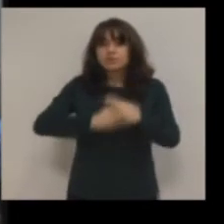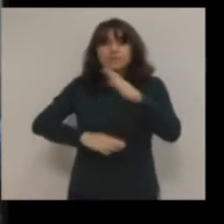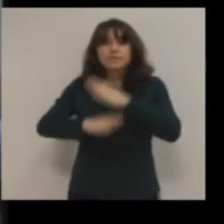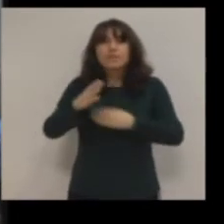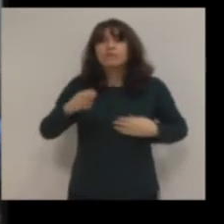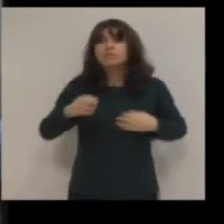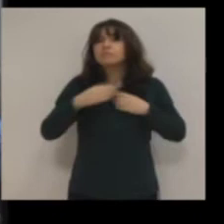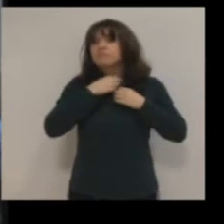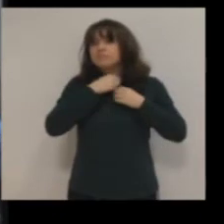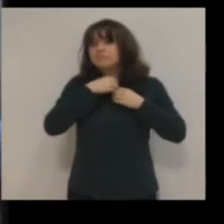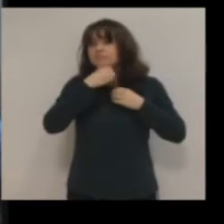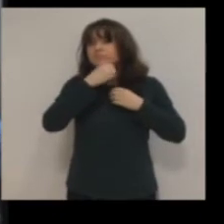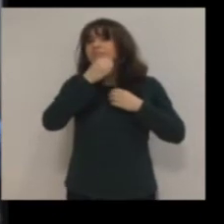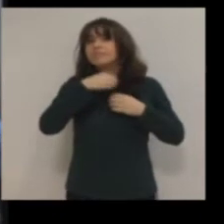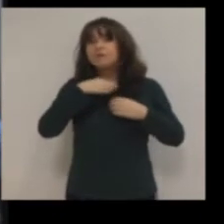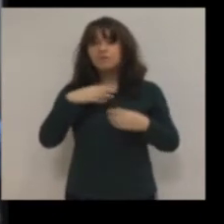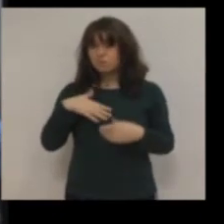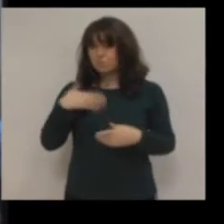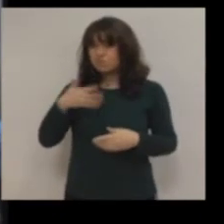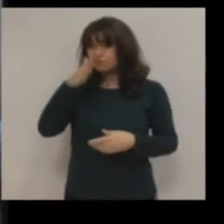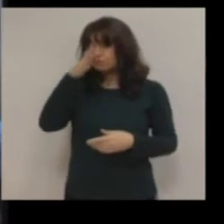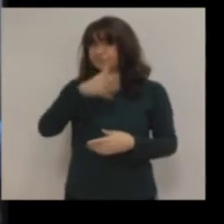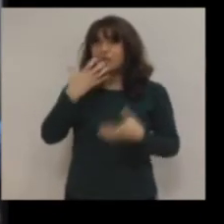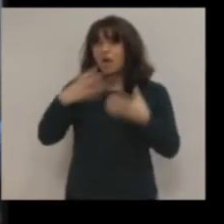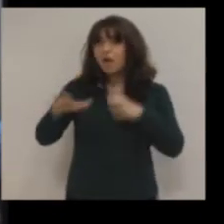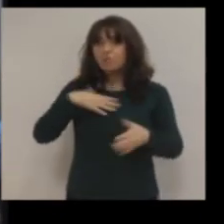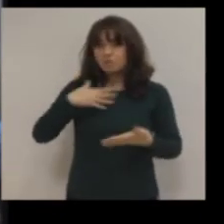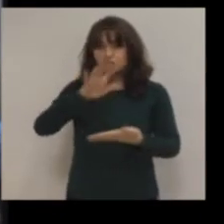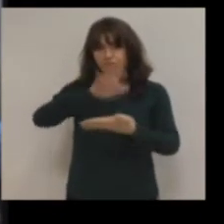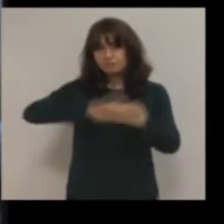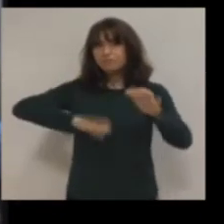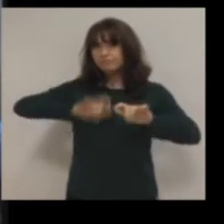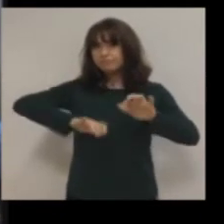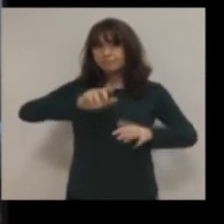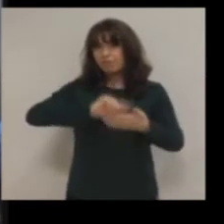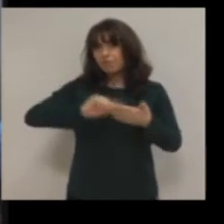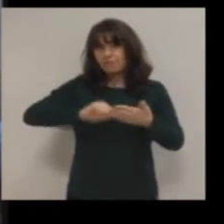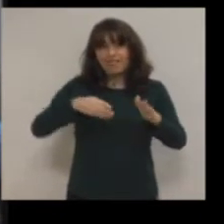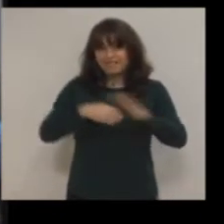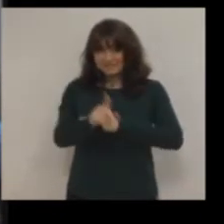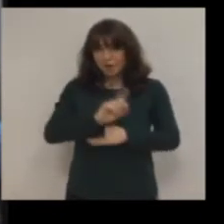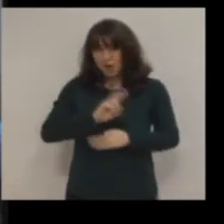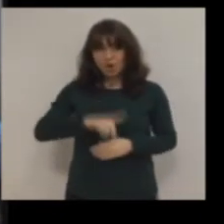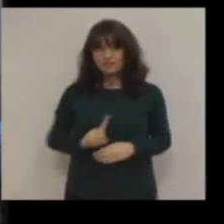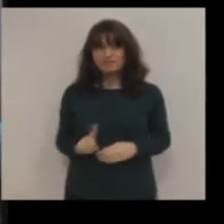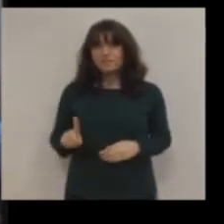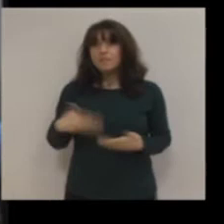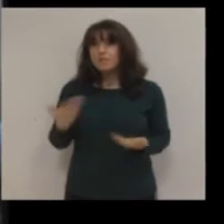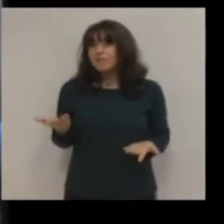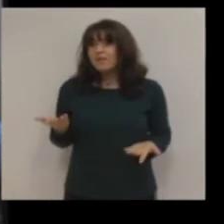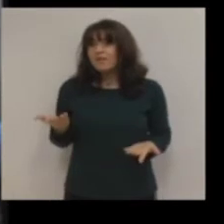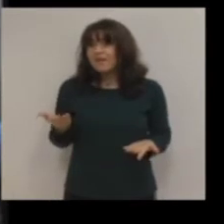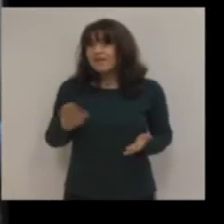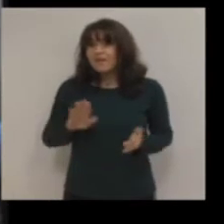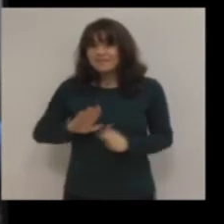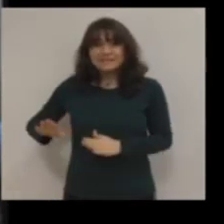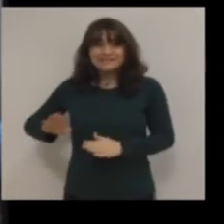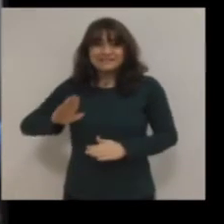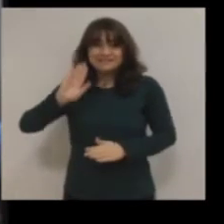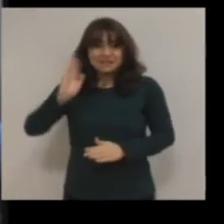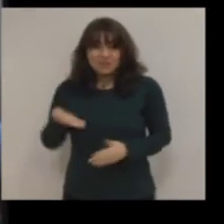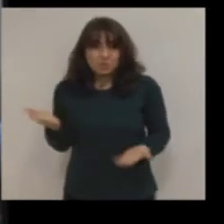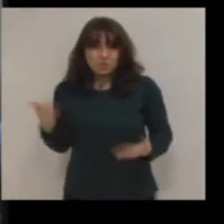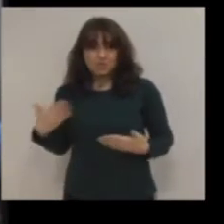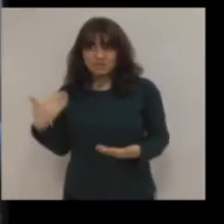establecer la queja a través de un formulario que no es accesible, como bien dice Ramón. Dice, pero es que aparte no ha habido ninguna sanción hasta